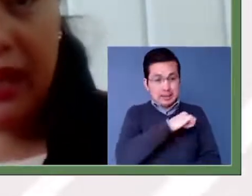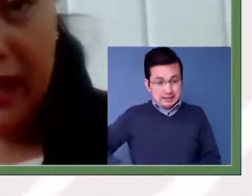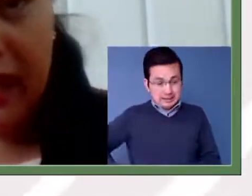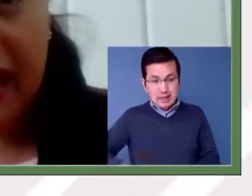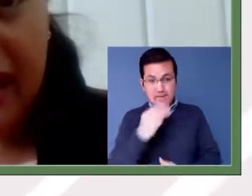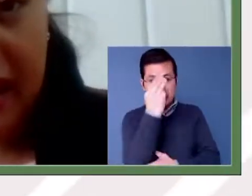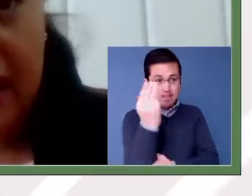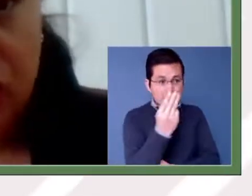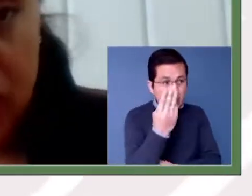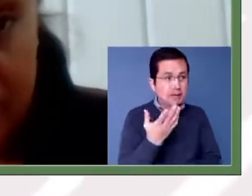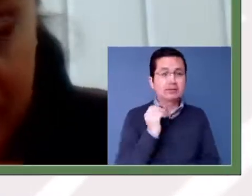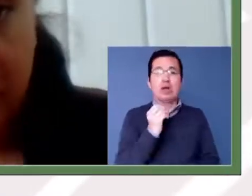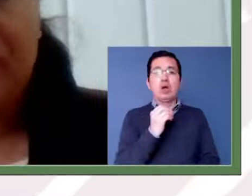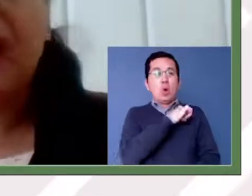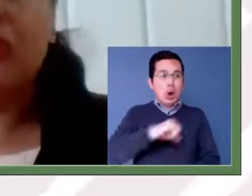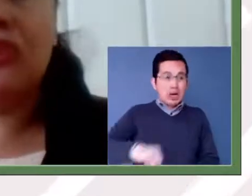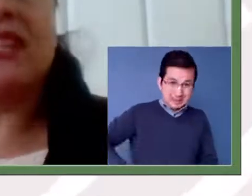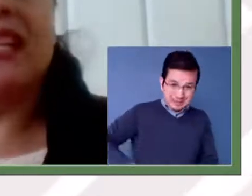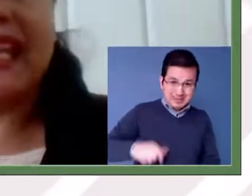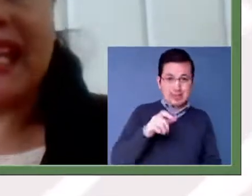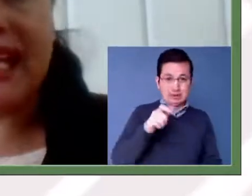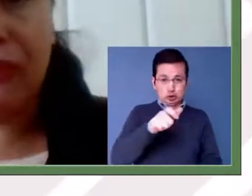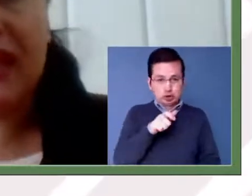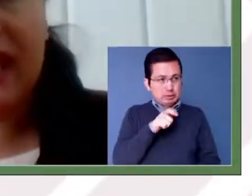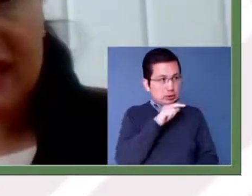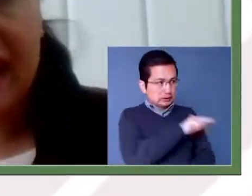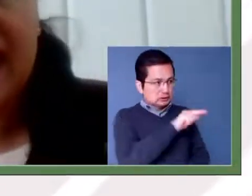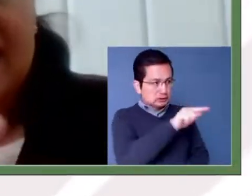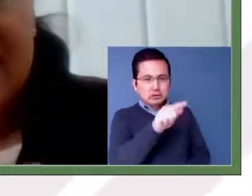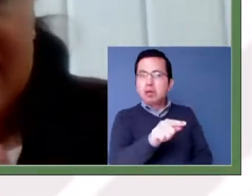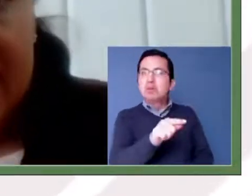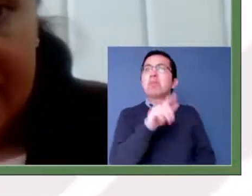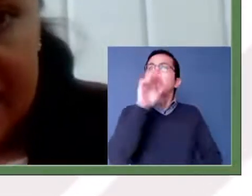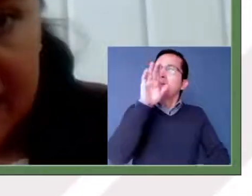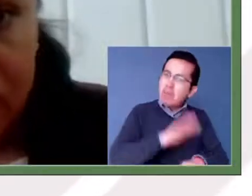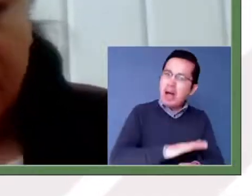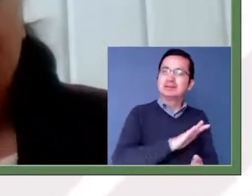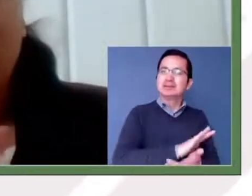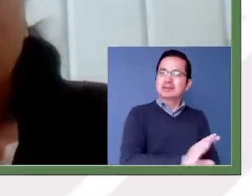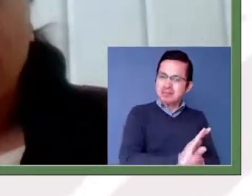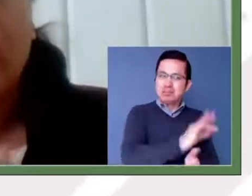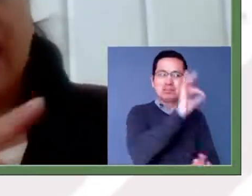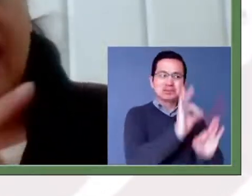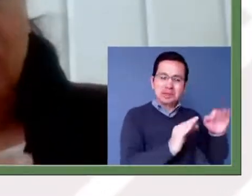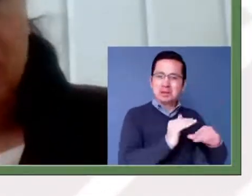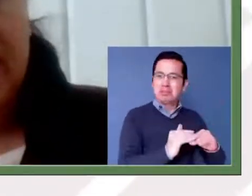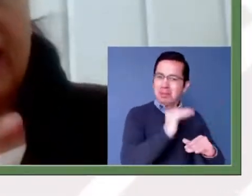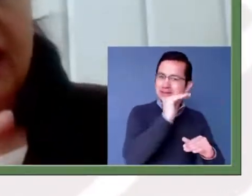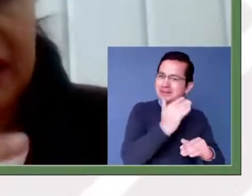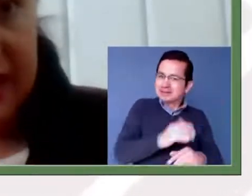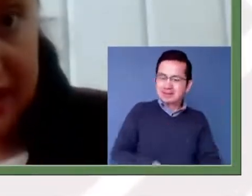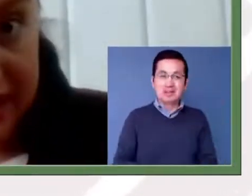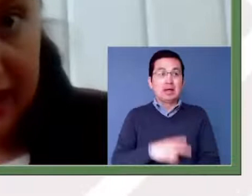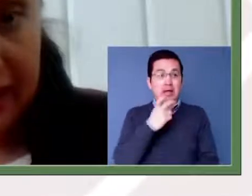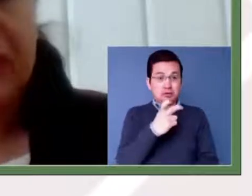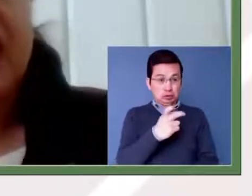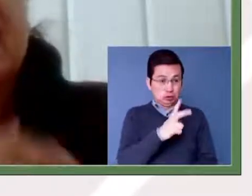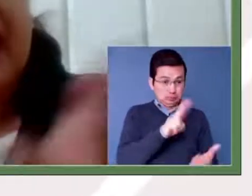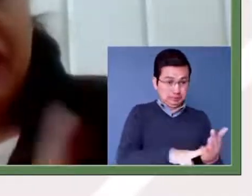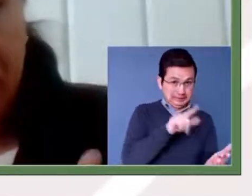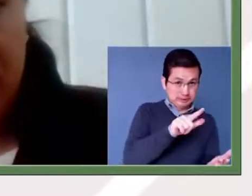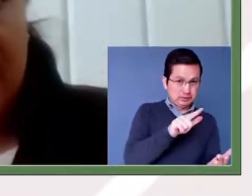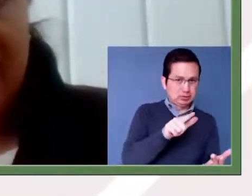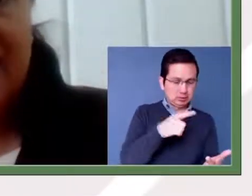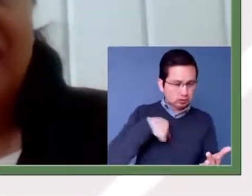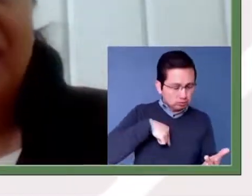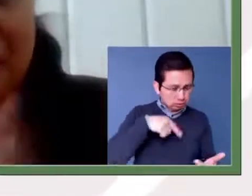a la alcaldía de Xochimilco. Entonces, fue interesante hacer ese ejercicio con el 2017.